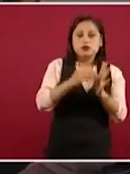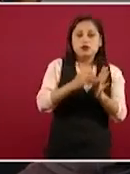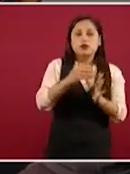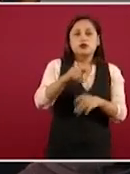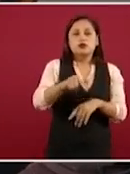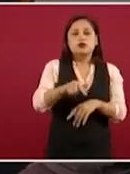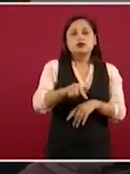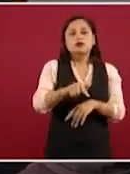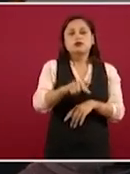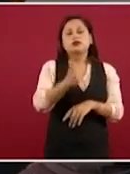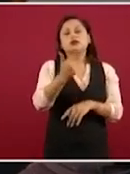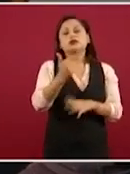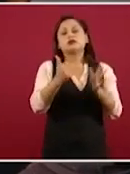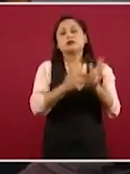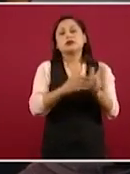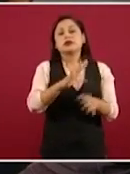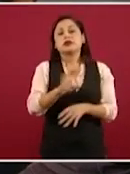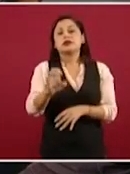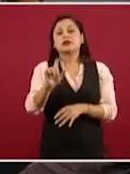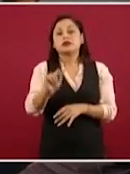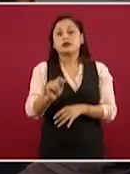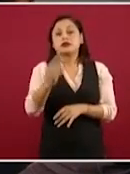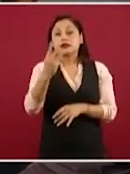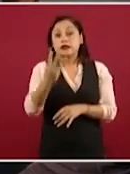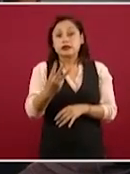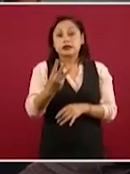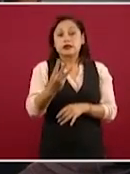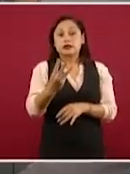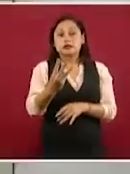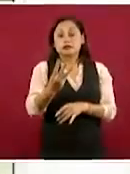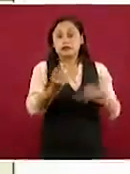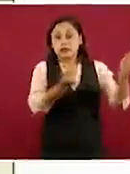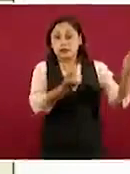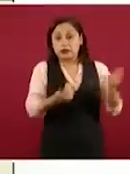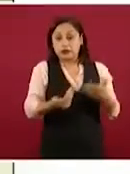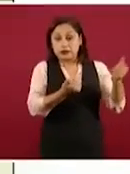2,012,573 armas que ingresan ilegalmente, el estimado que ingresa